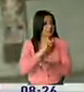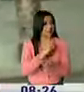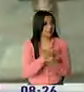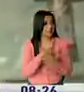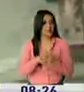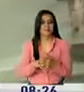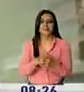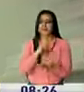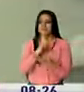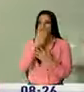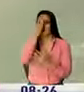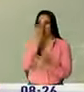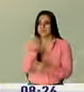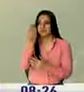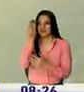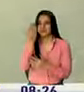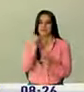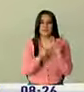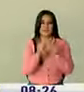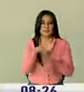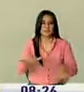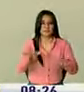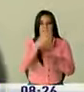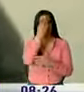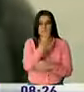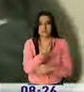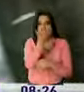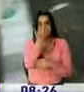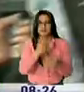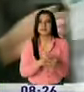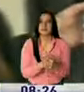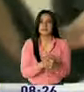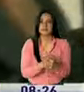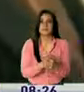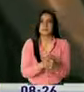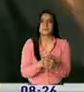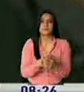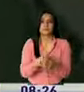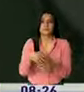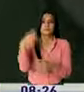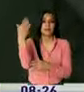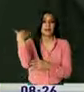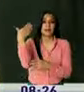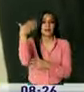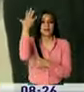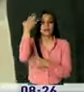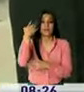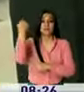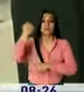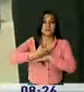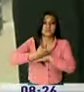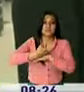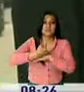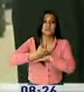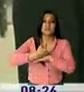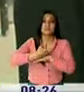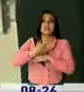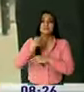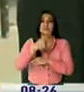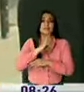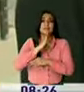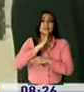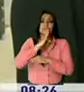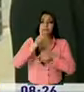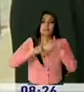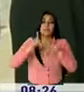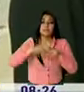Andrea, buenos días a toda la ciudadanía. En realidad, por disposición del señor alcalde Mauricio Rodas de Espinel, siempre los balnearios municipales están gratuitos